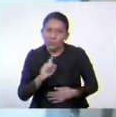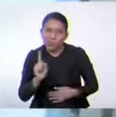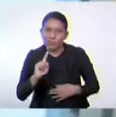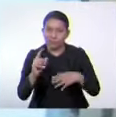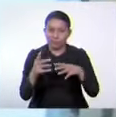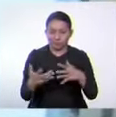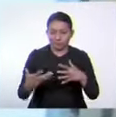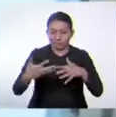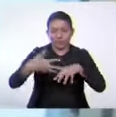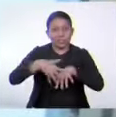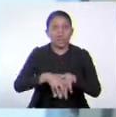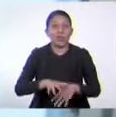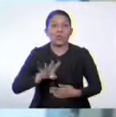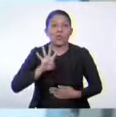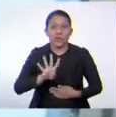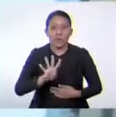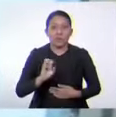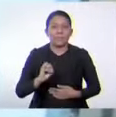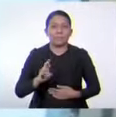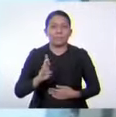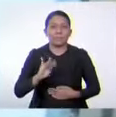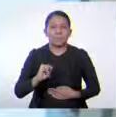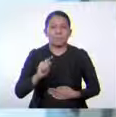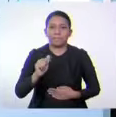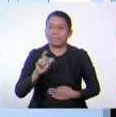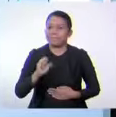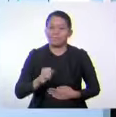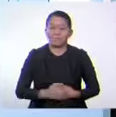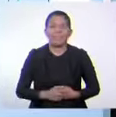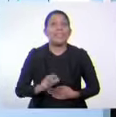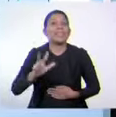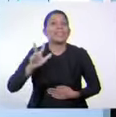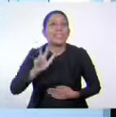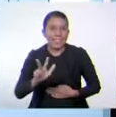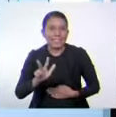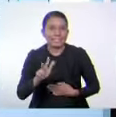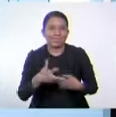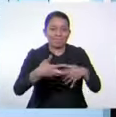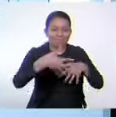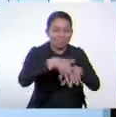los 4 orbitales, sino que se hibridarán 3.